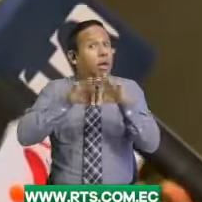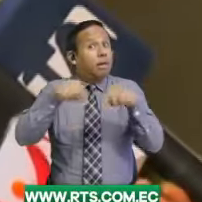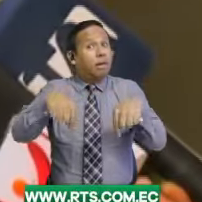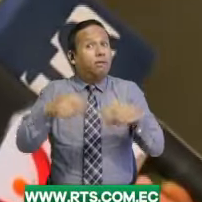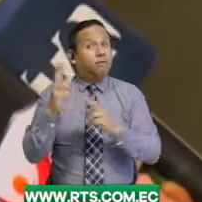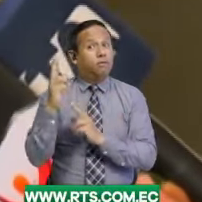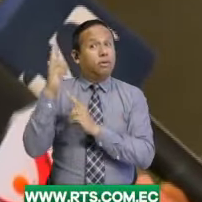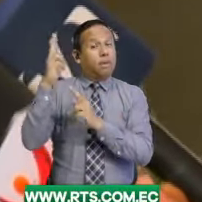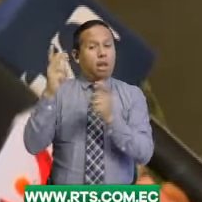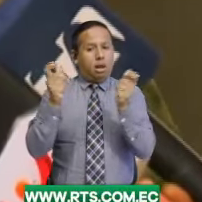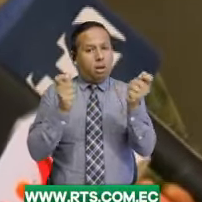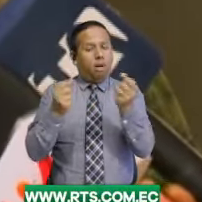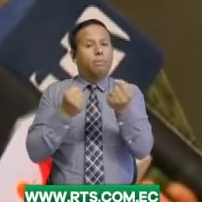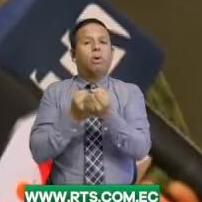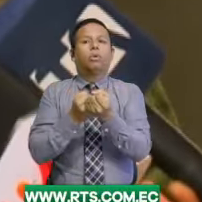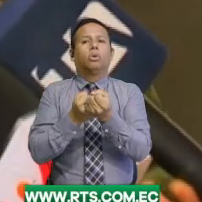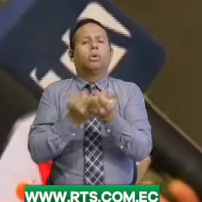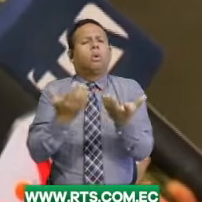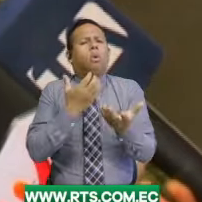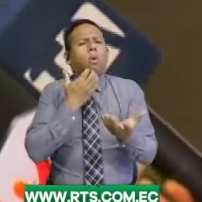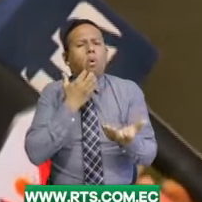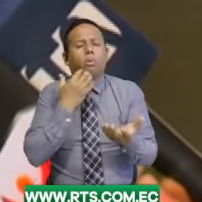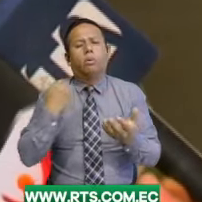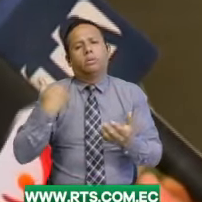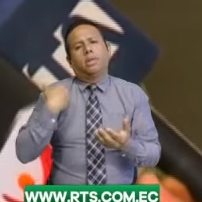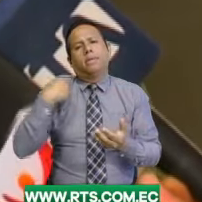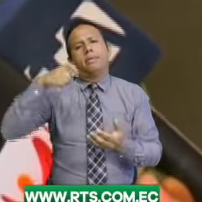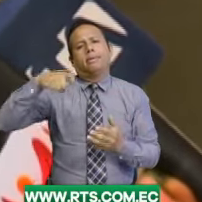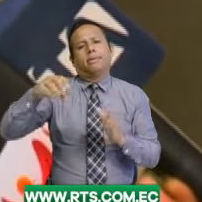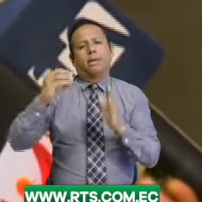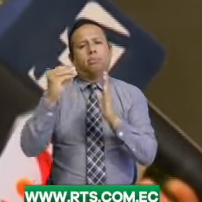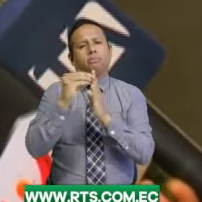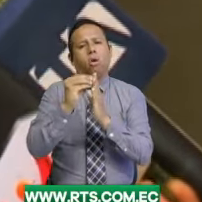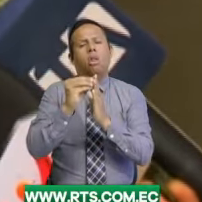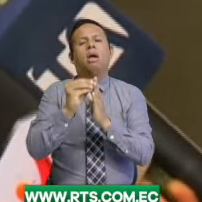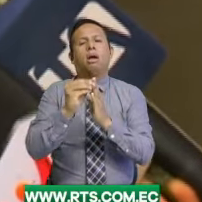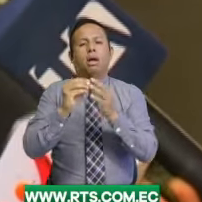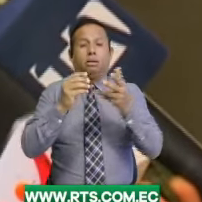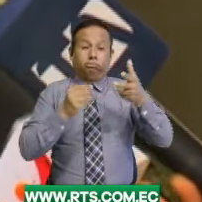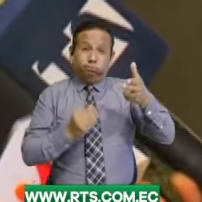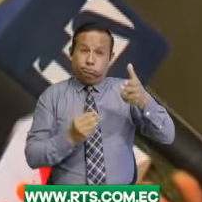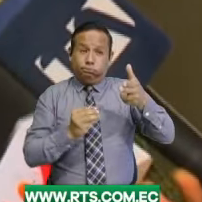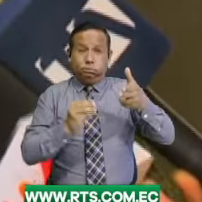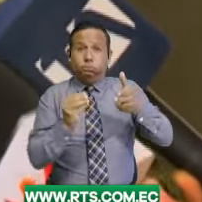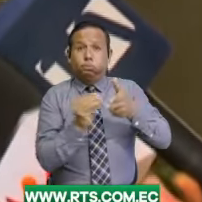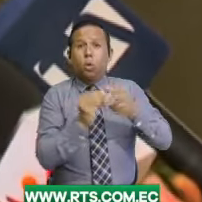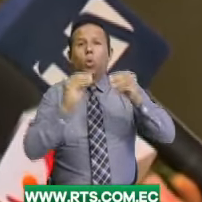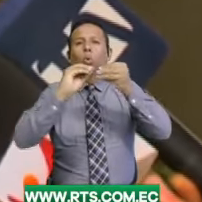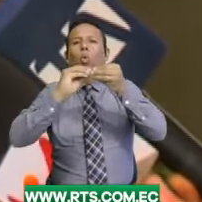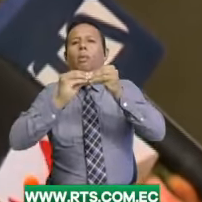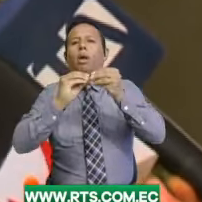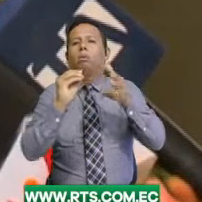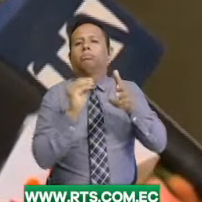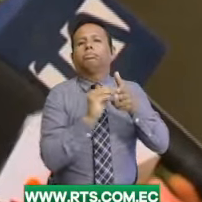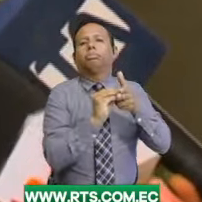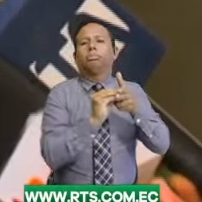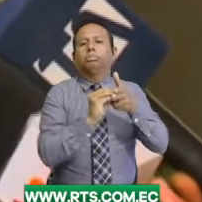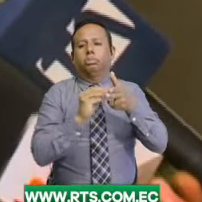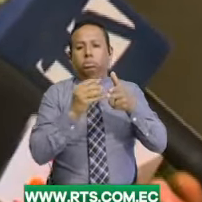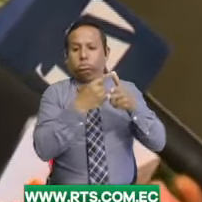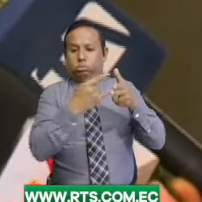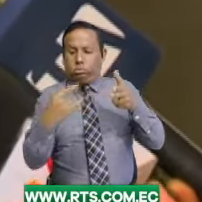es más que tener un código o un número de serie establecido en el arma, en la munición, en el explosivo, y que permita en